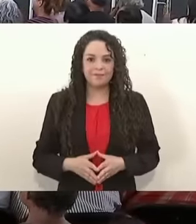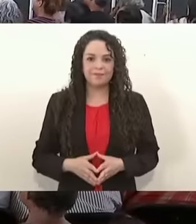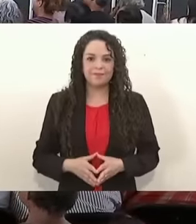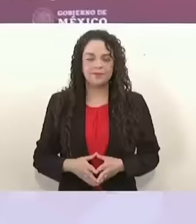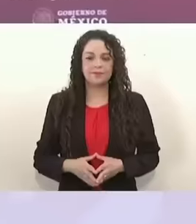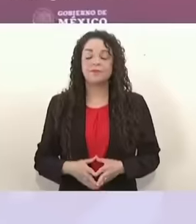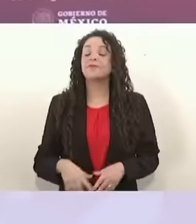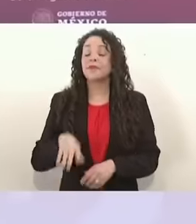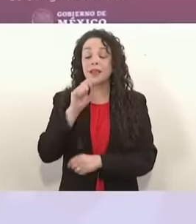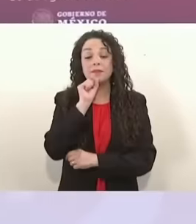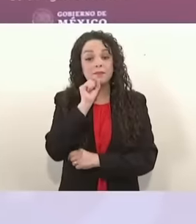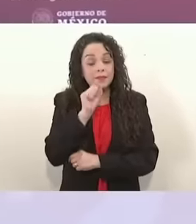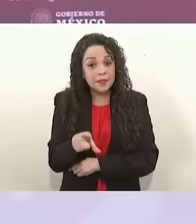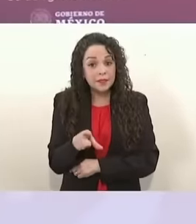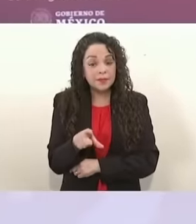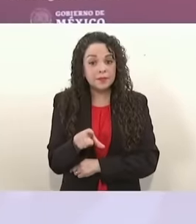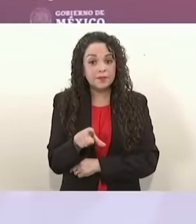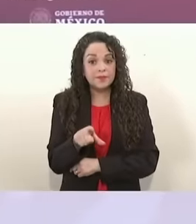Además,